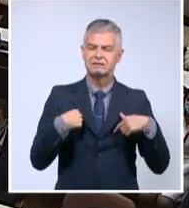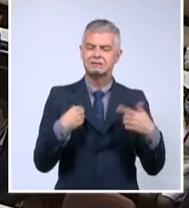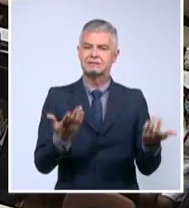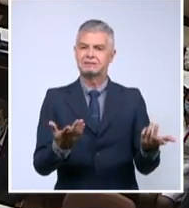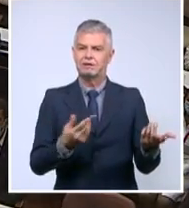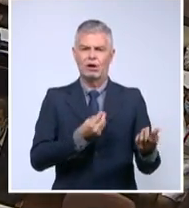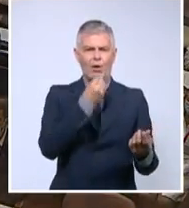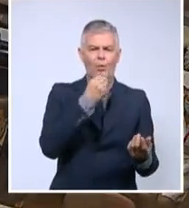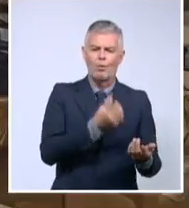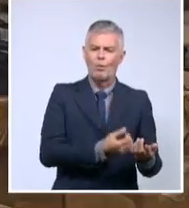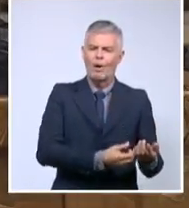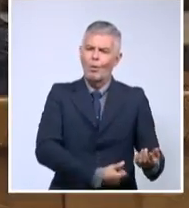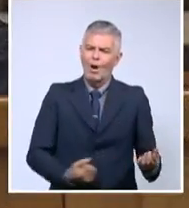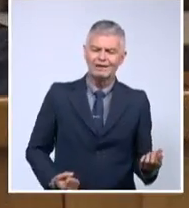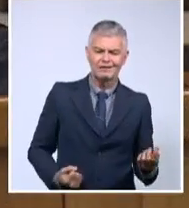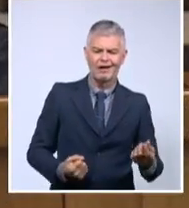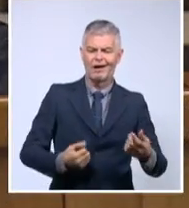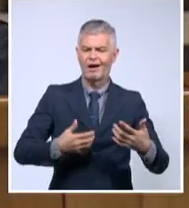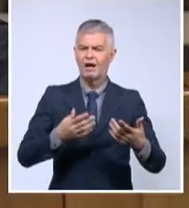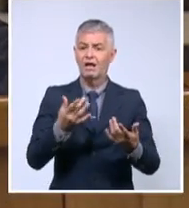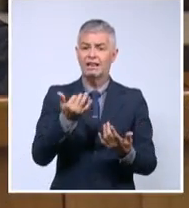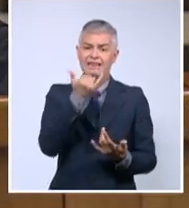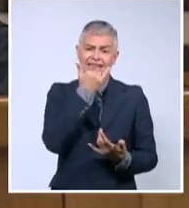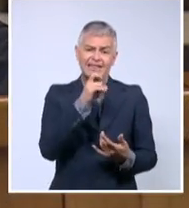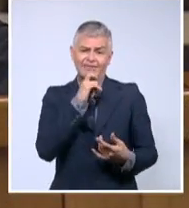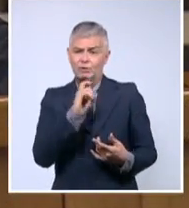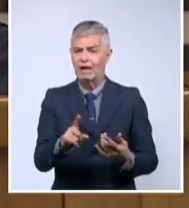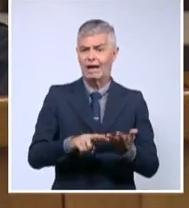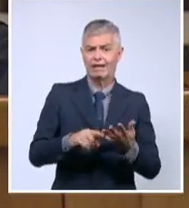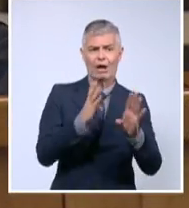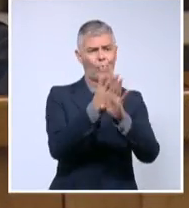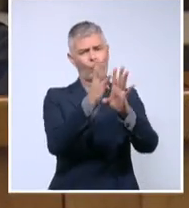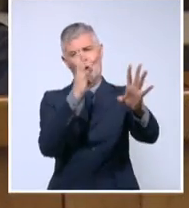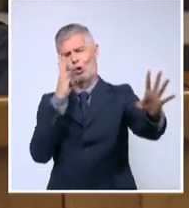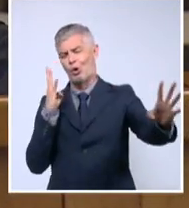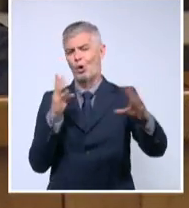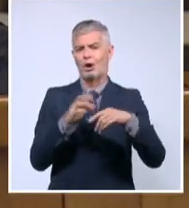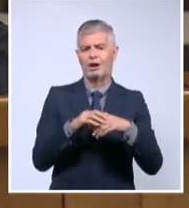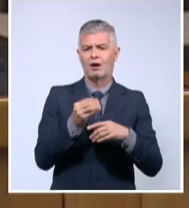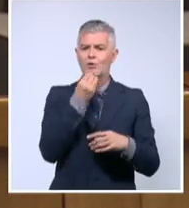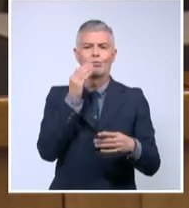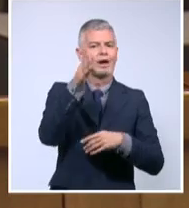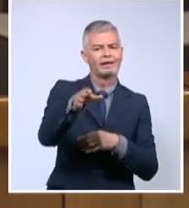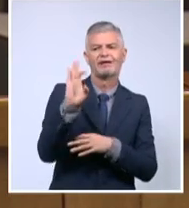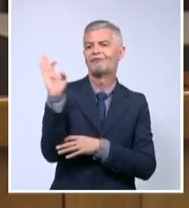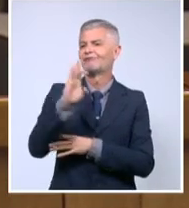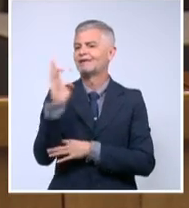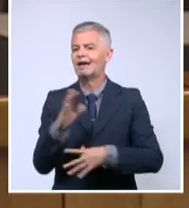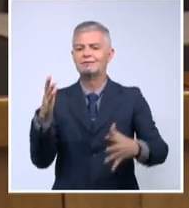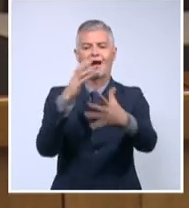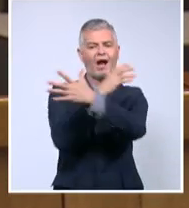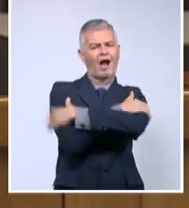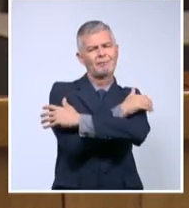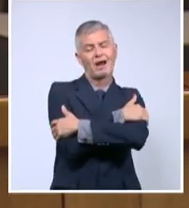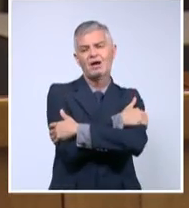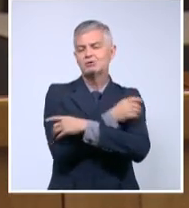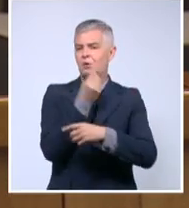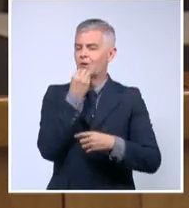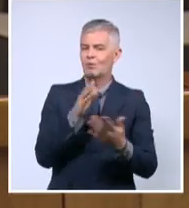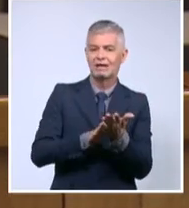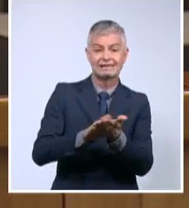todo tipo, colas desgastantes y una renuncia temporal a fiestas y abrazos, las cubanas y los